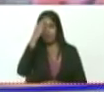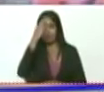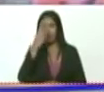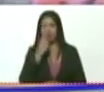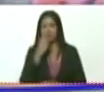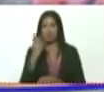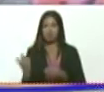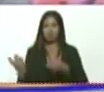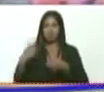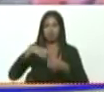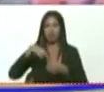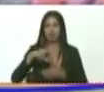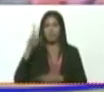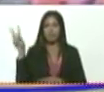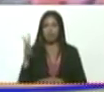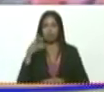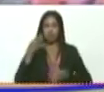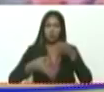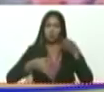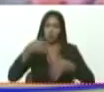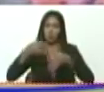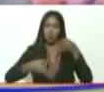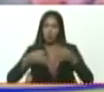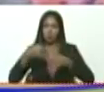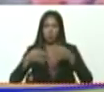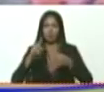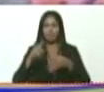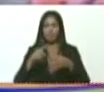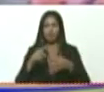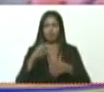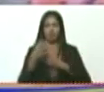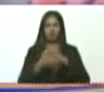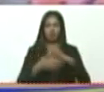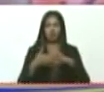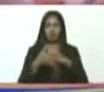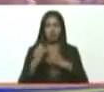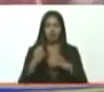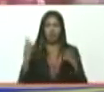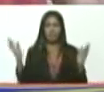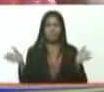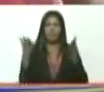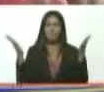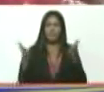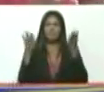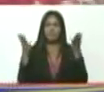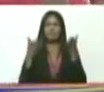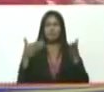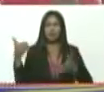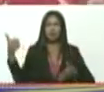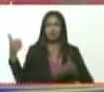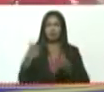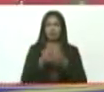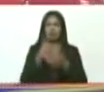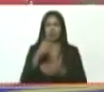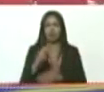deportado a Venezuela para ser enjuiciado por los crímenes que promovía a través de este golpe fascista.